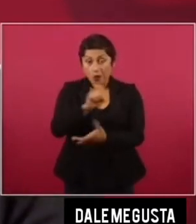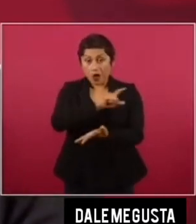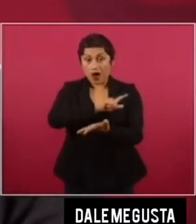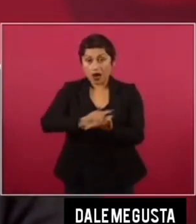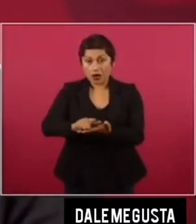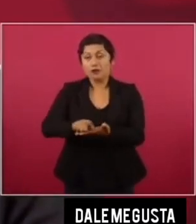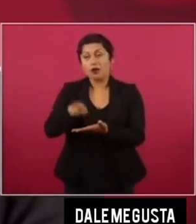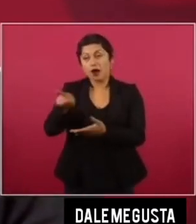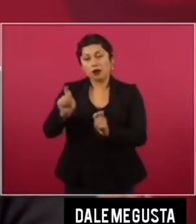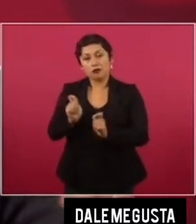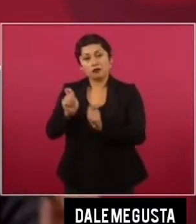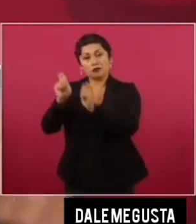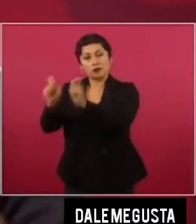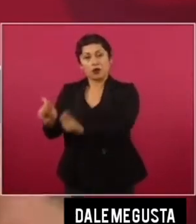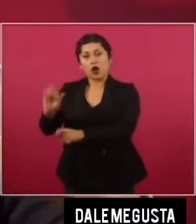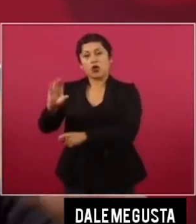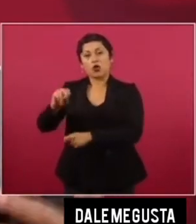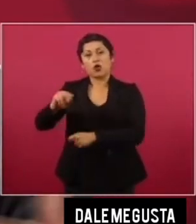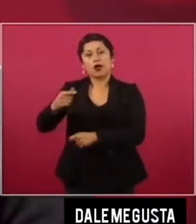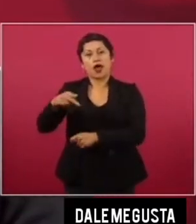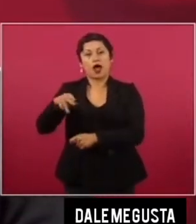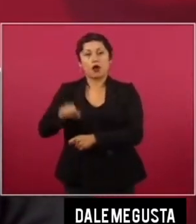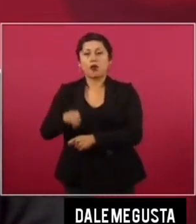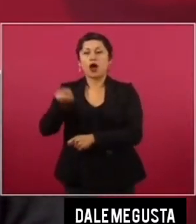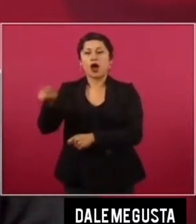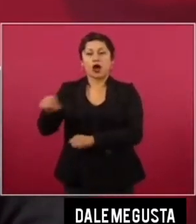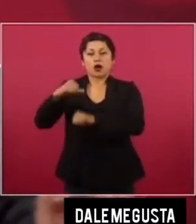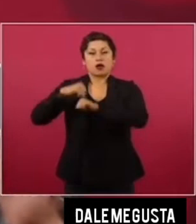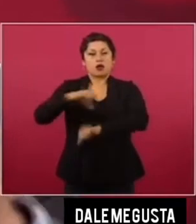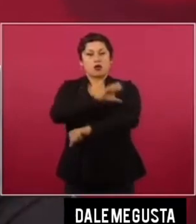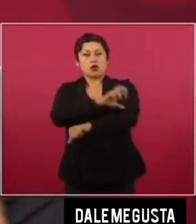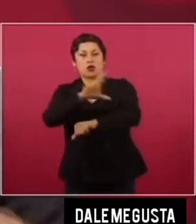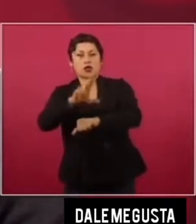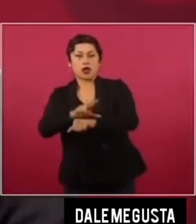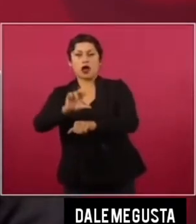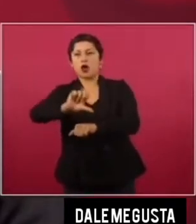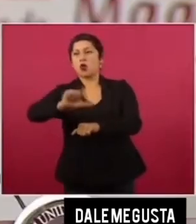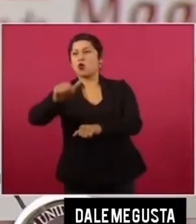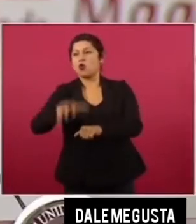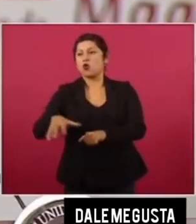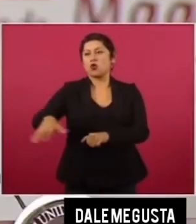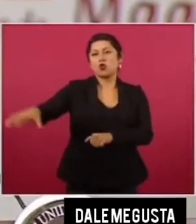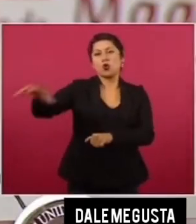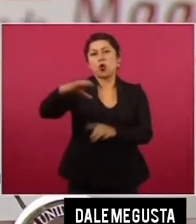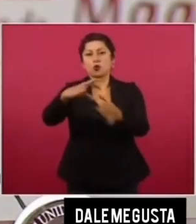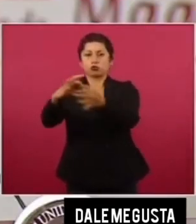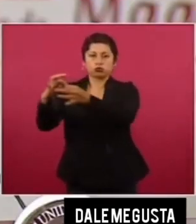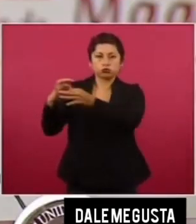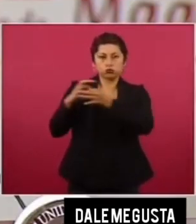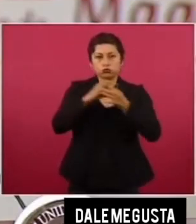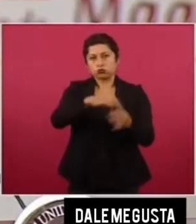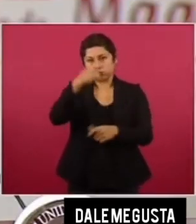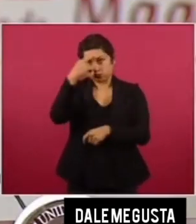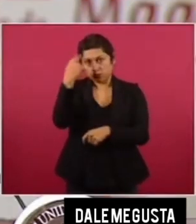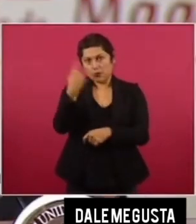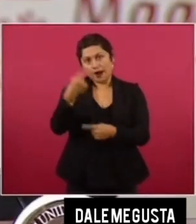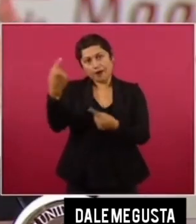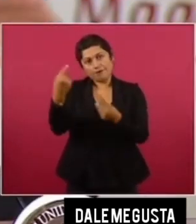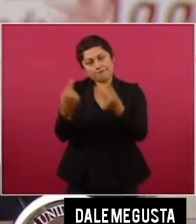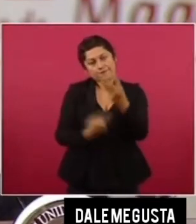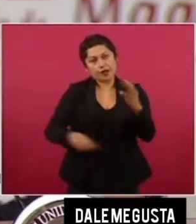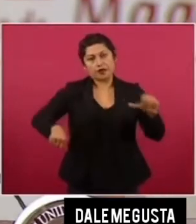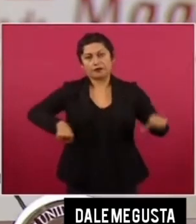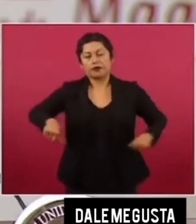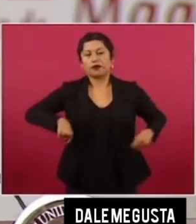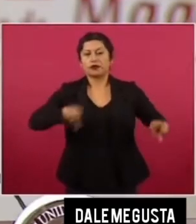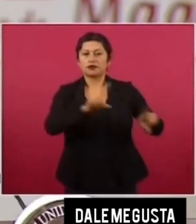la Comisión Nacional del Agua para apoyar y coordinar los esfuerzos de operación del Organismo Estatal de Agua